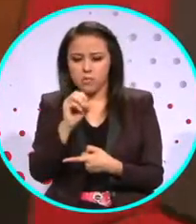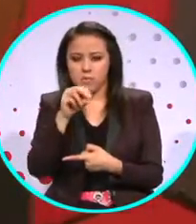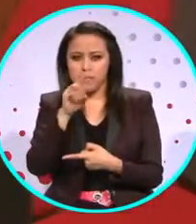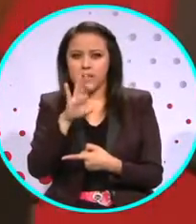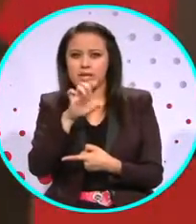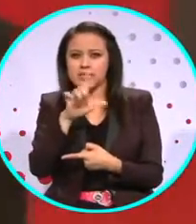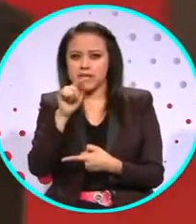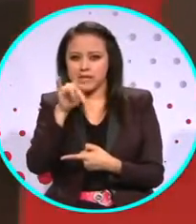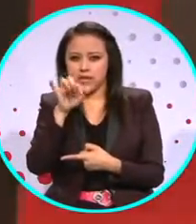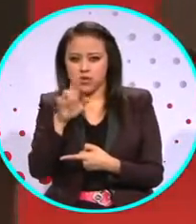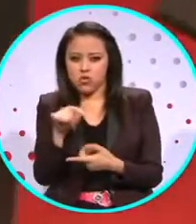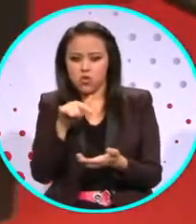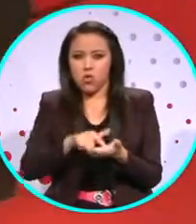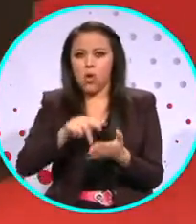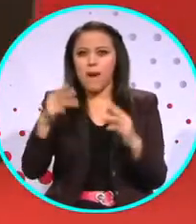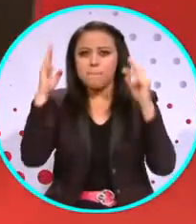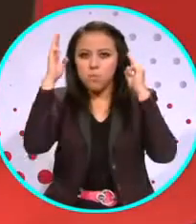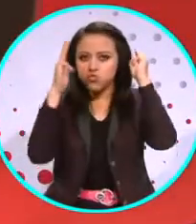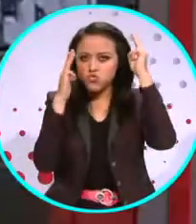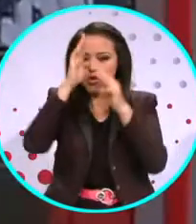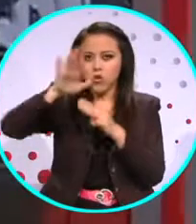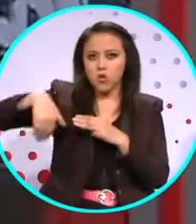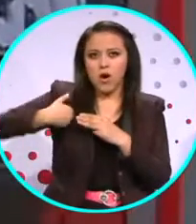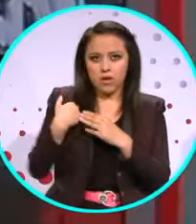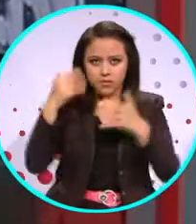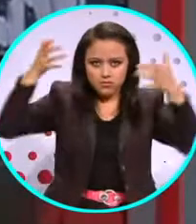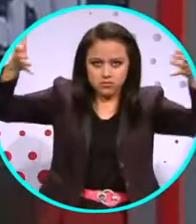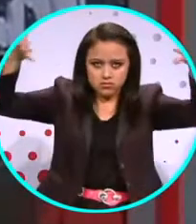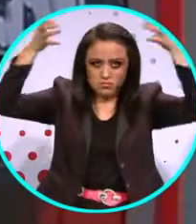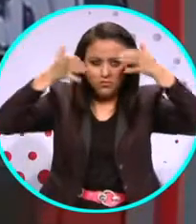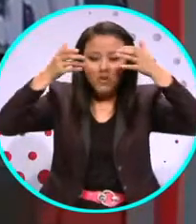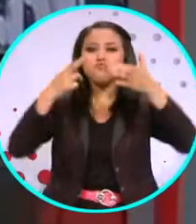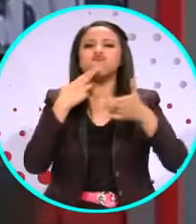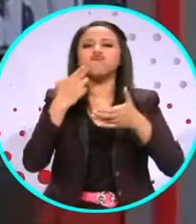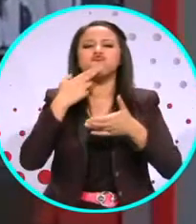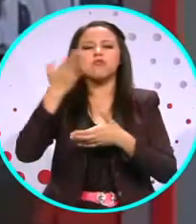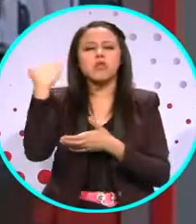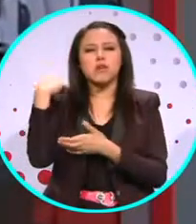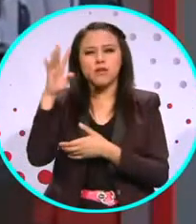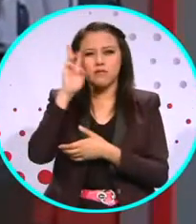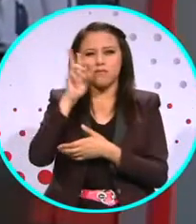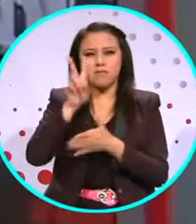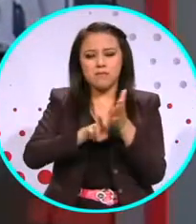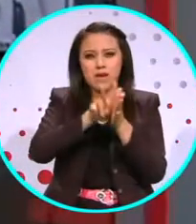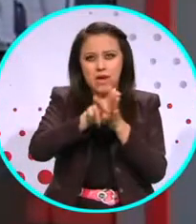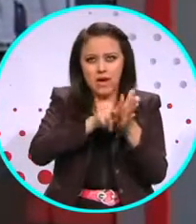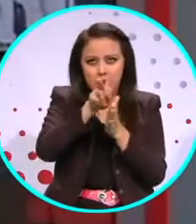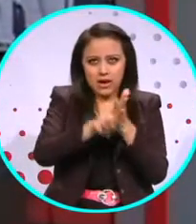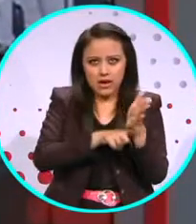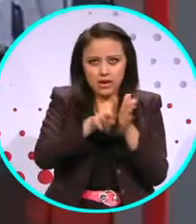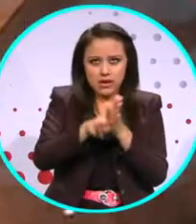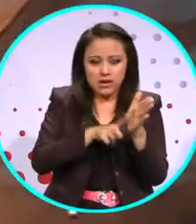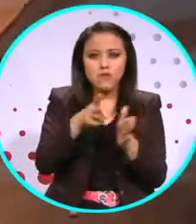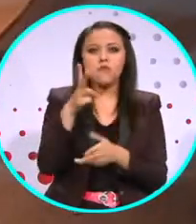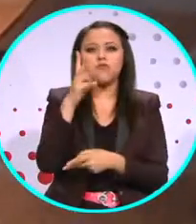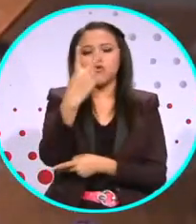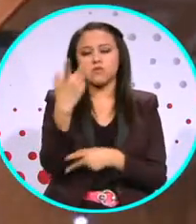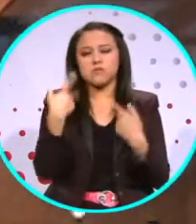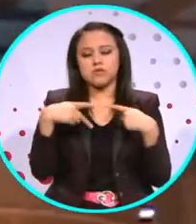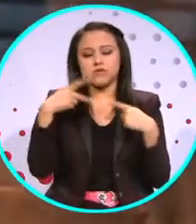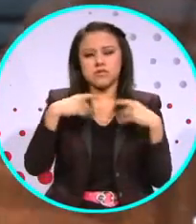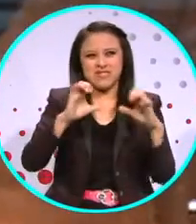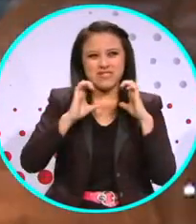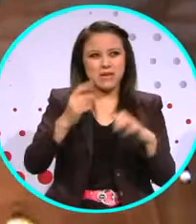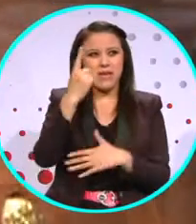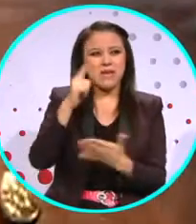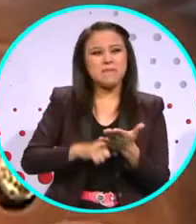una reliquia en el Museo Arqueológico. Un sombrero de Pedro Infante utilizado durante la grabación de la película Dos Tipos de Cuidado en el